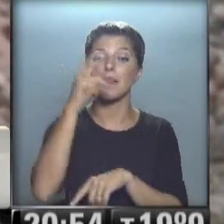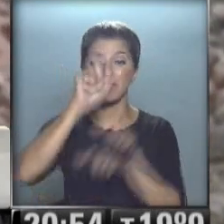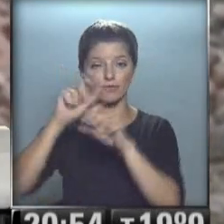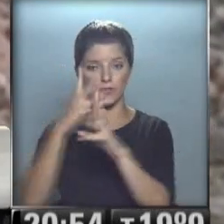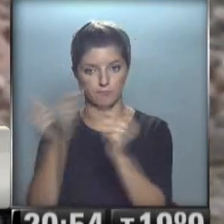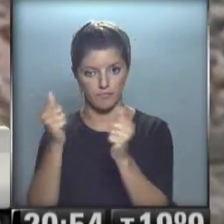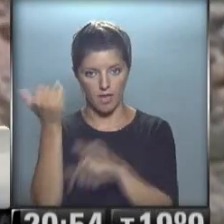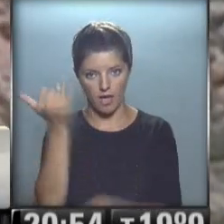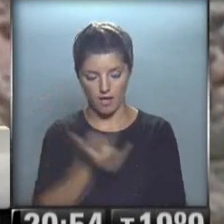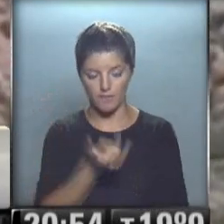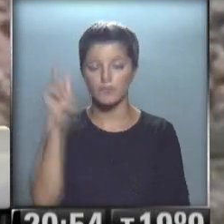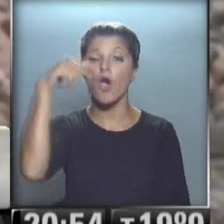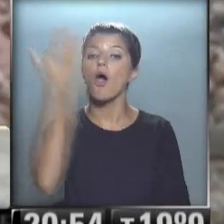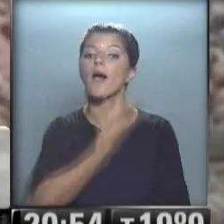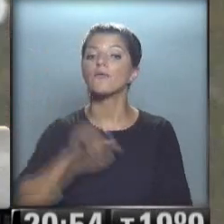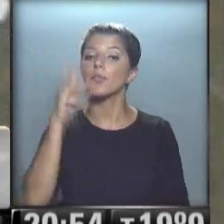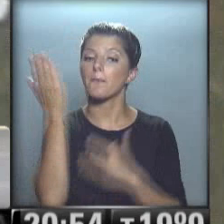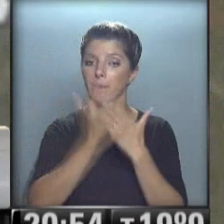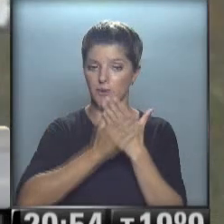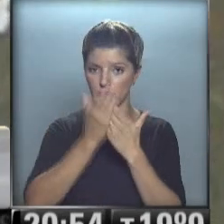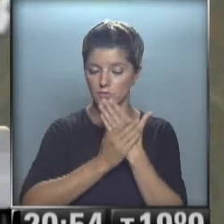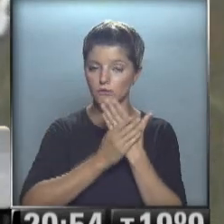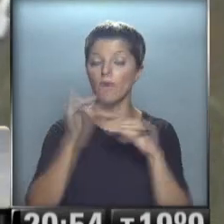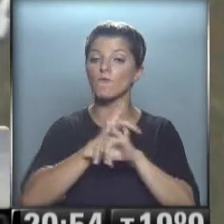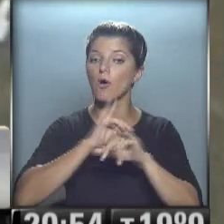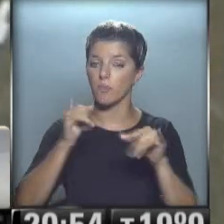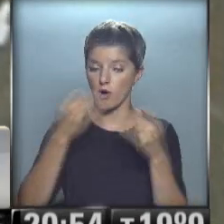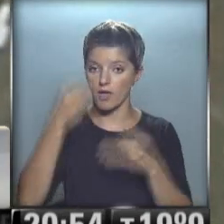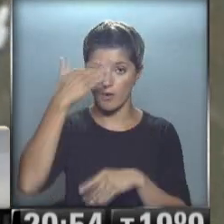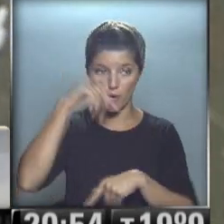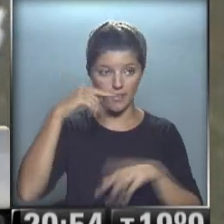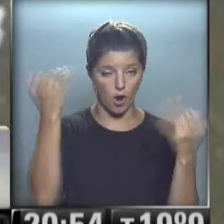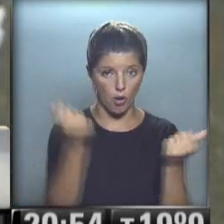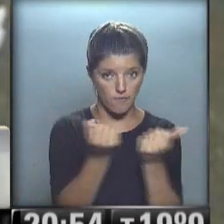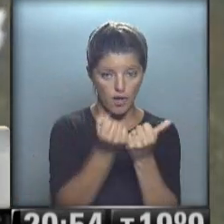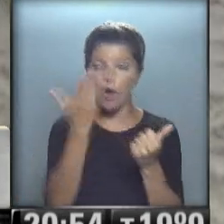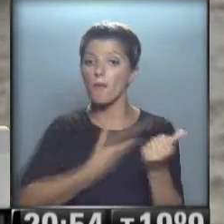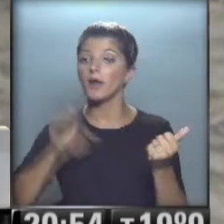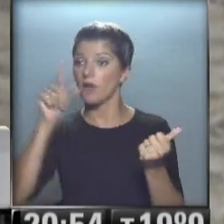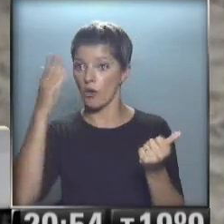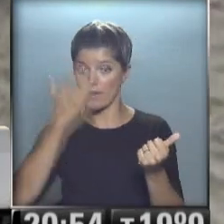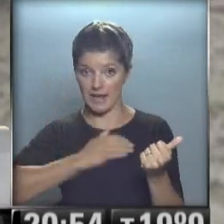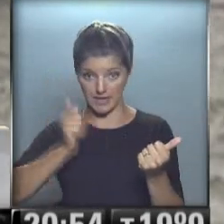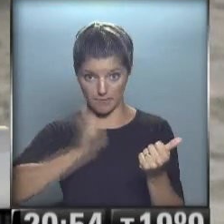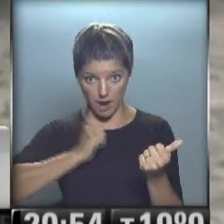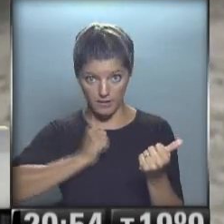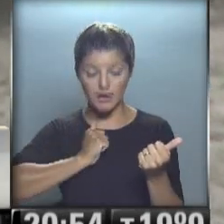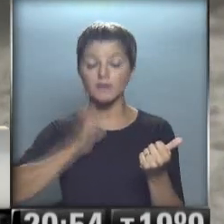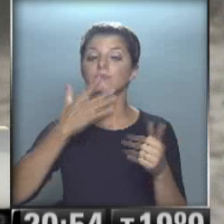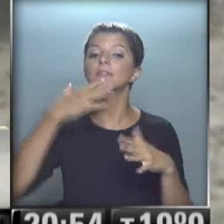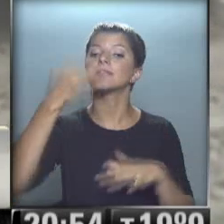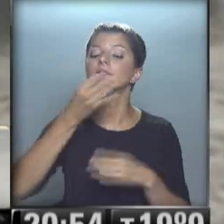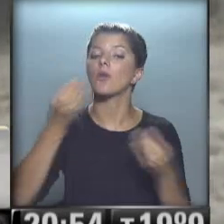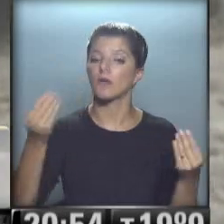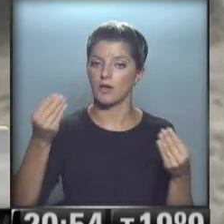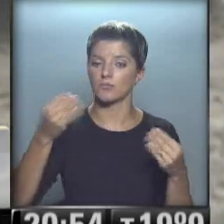desaparecidas el jefe de gabinete Jorge capitanich informó que luego de un acuerdo con la gobernadora Lucía corpi se decidió un